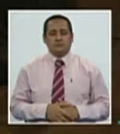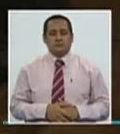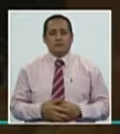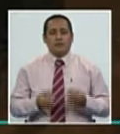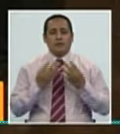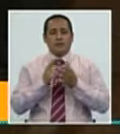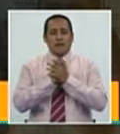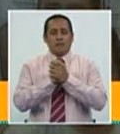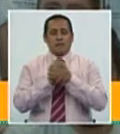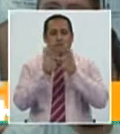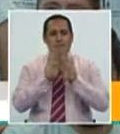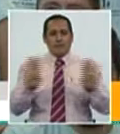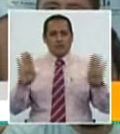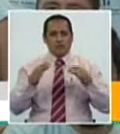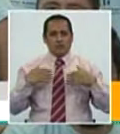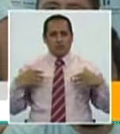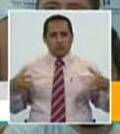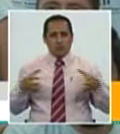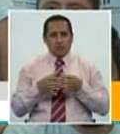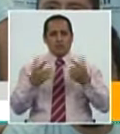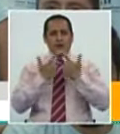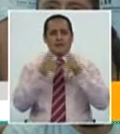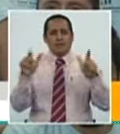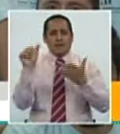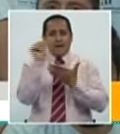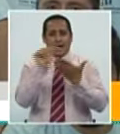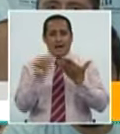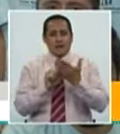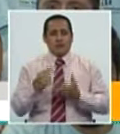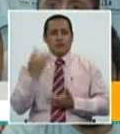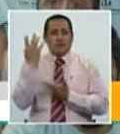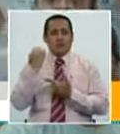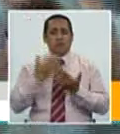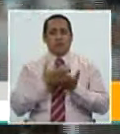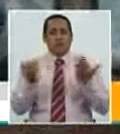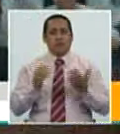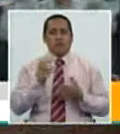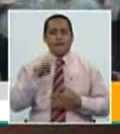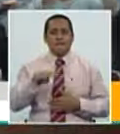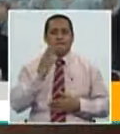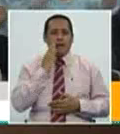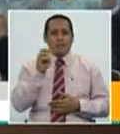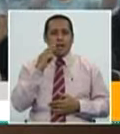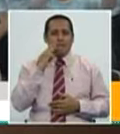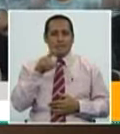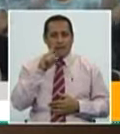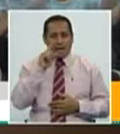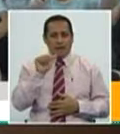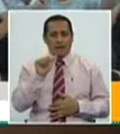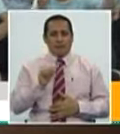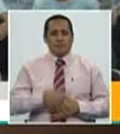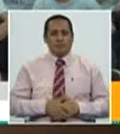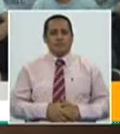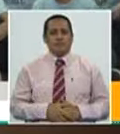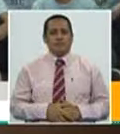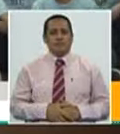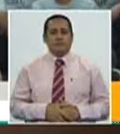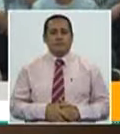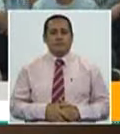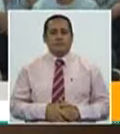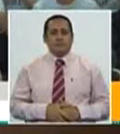Hola amigos de Sin Barreras, somos Liberarte Talleres Especiales y los esperamos en ¡Mamma Mia!